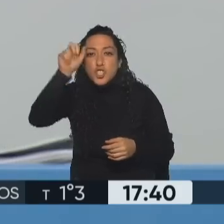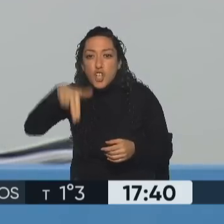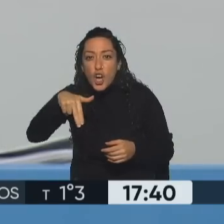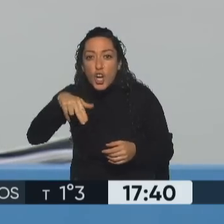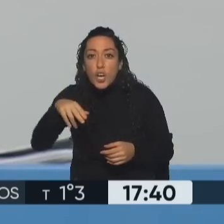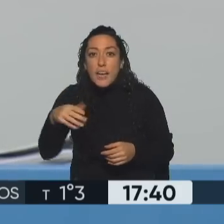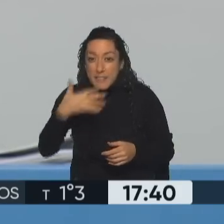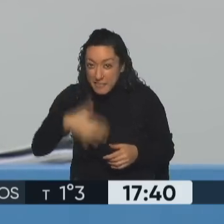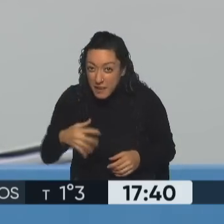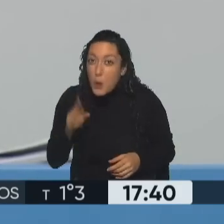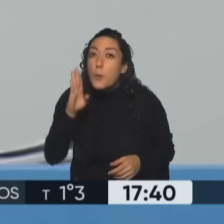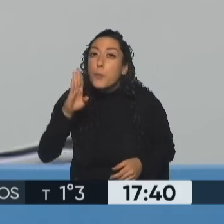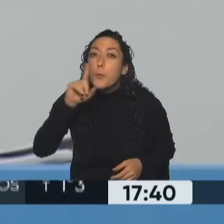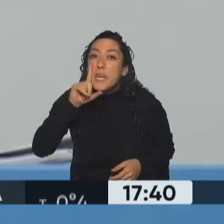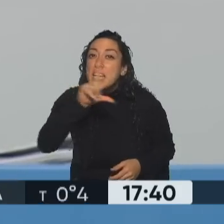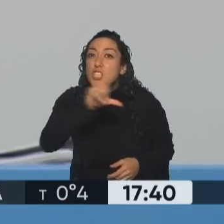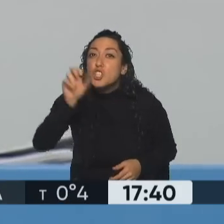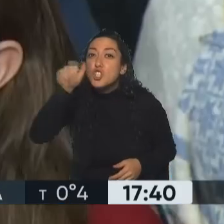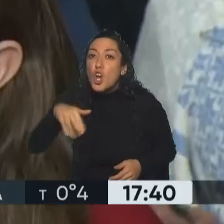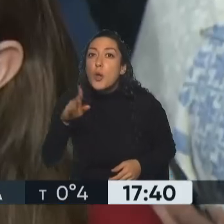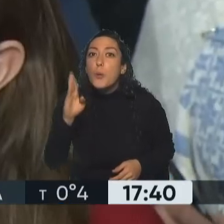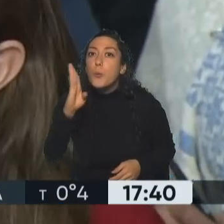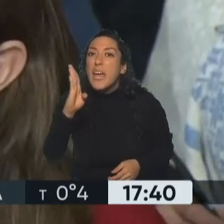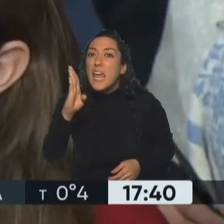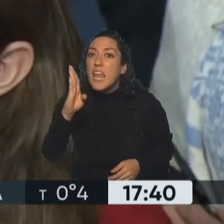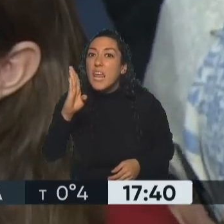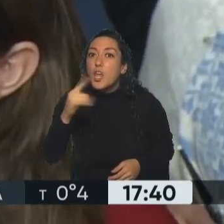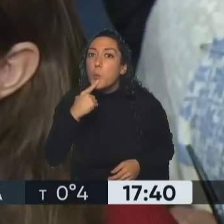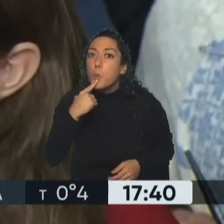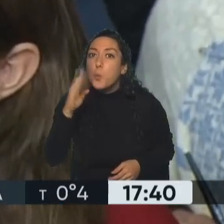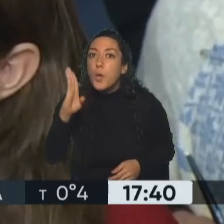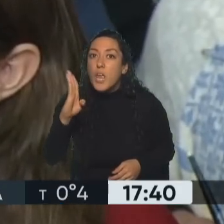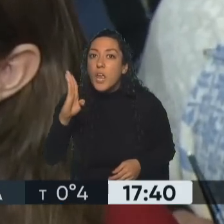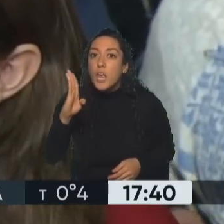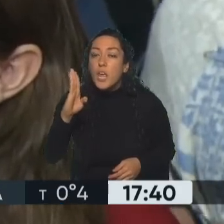1.070 billón, con B.